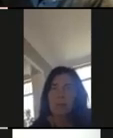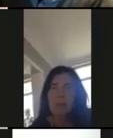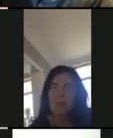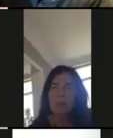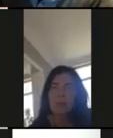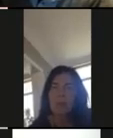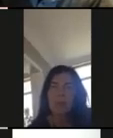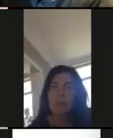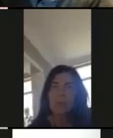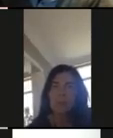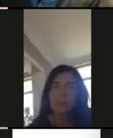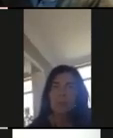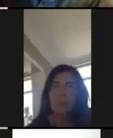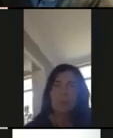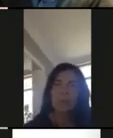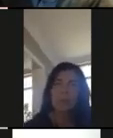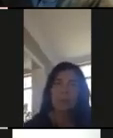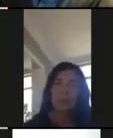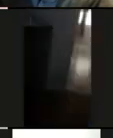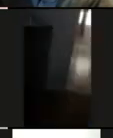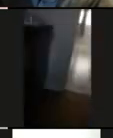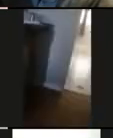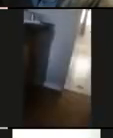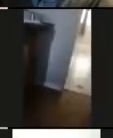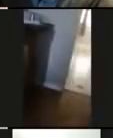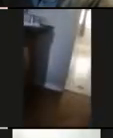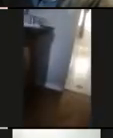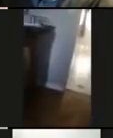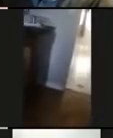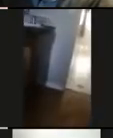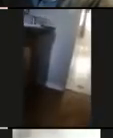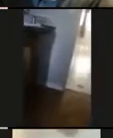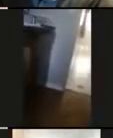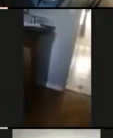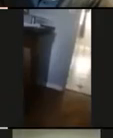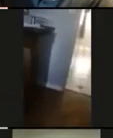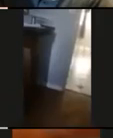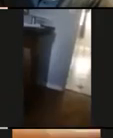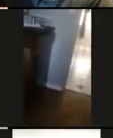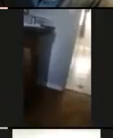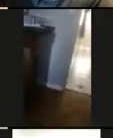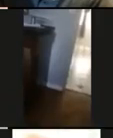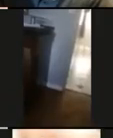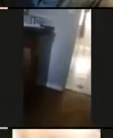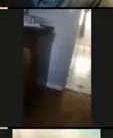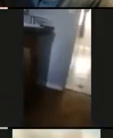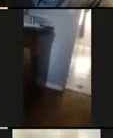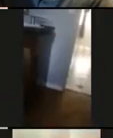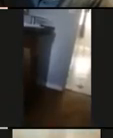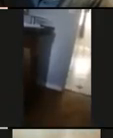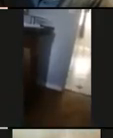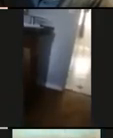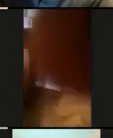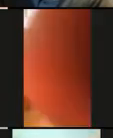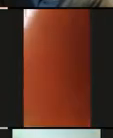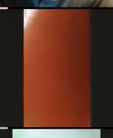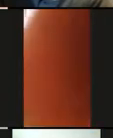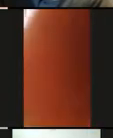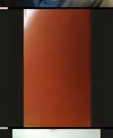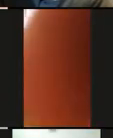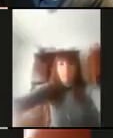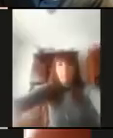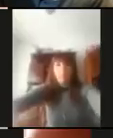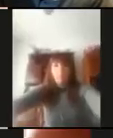de que el señor rector tendrá en consideración que la miseria no debe ser motivo suficiente para hacer